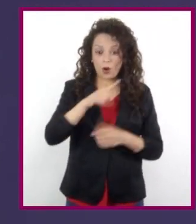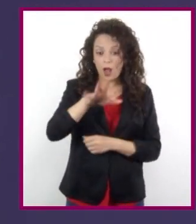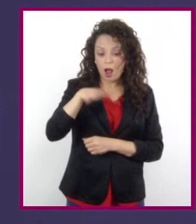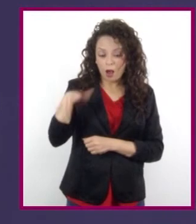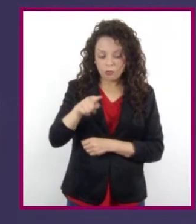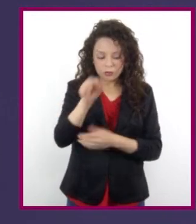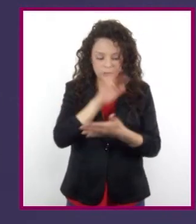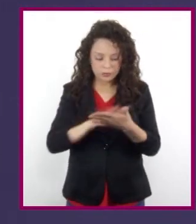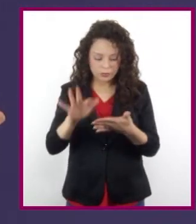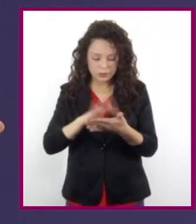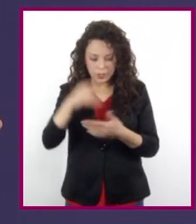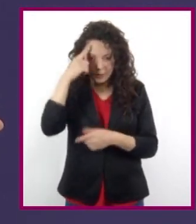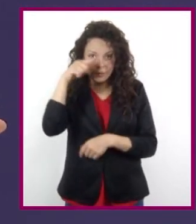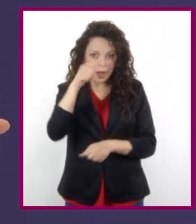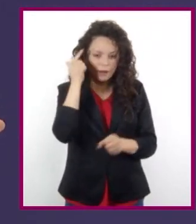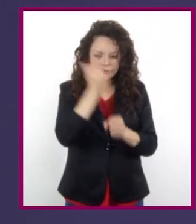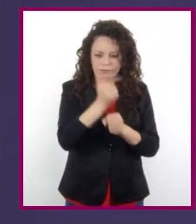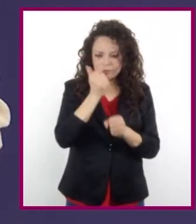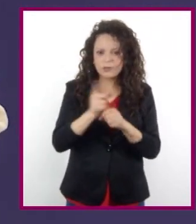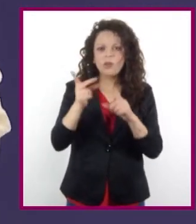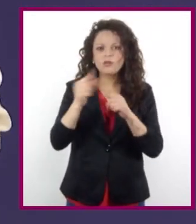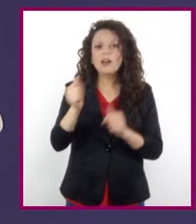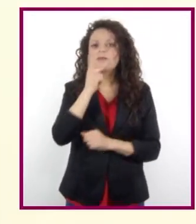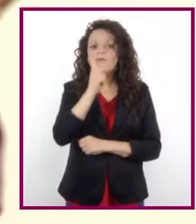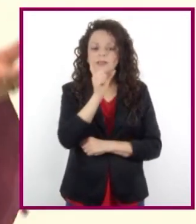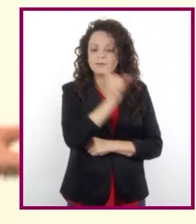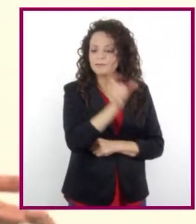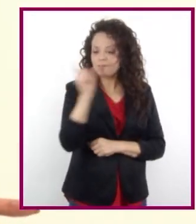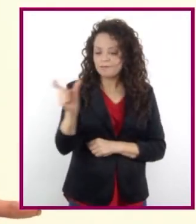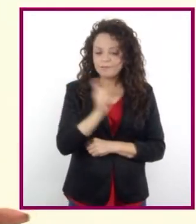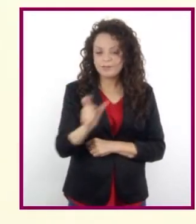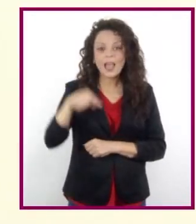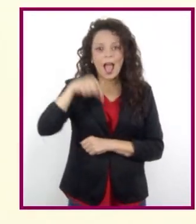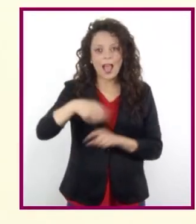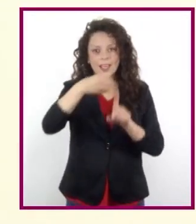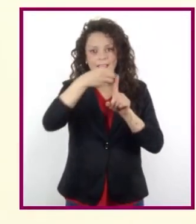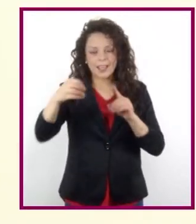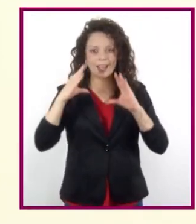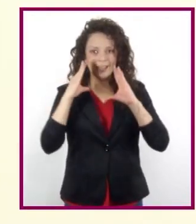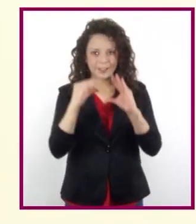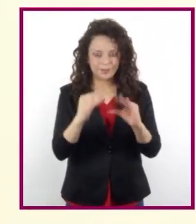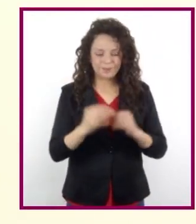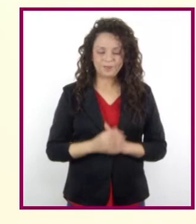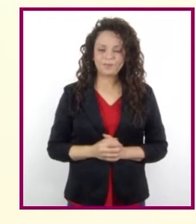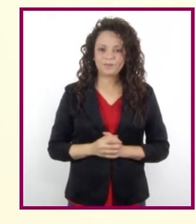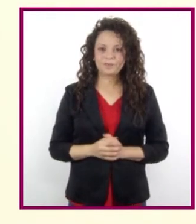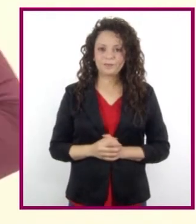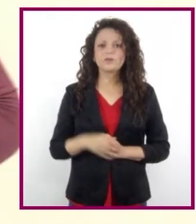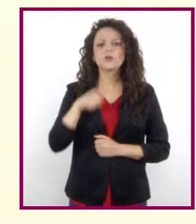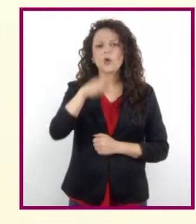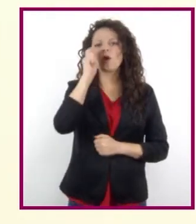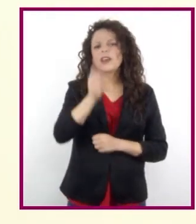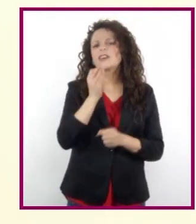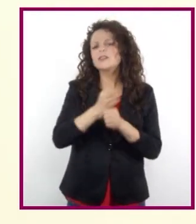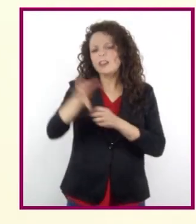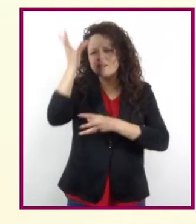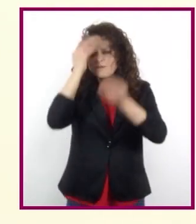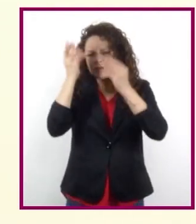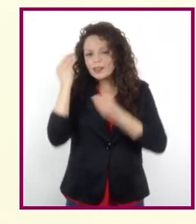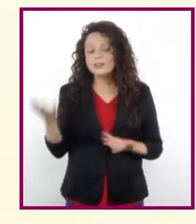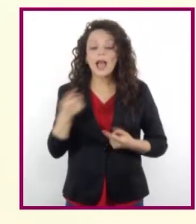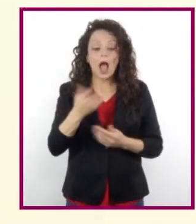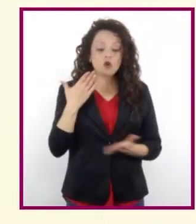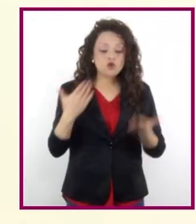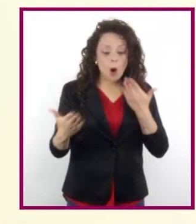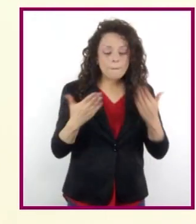pronombres demostrativos que vieron a lo largo de la sesión. En esta sesión, el aprendizaje esperado fue: compara